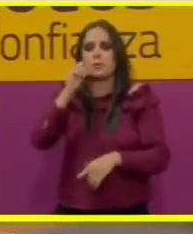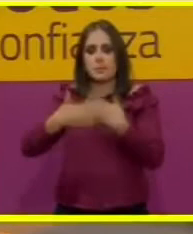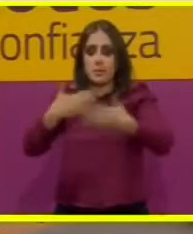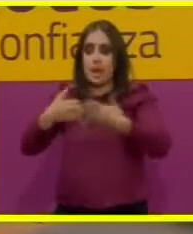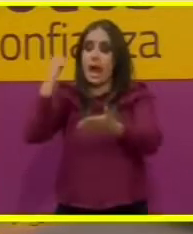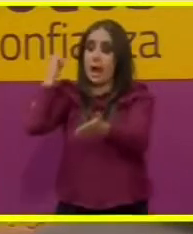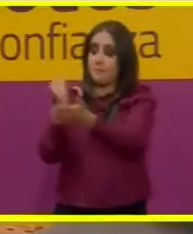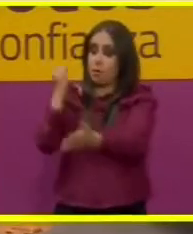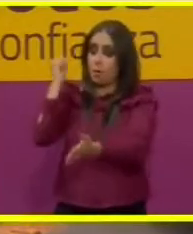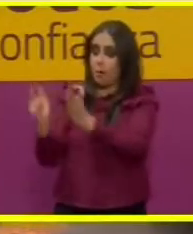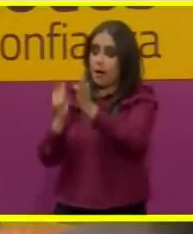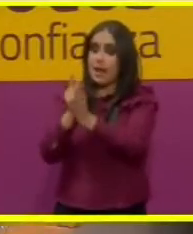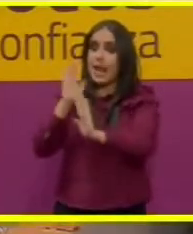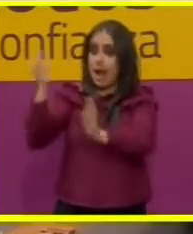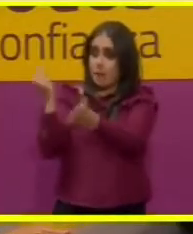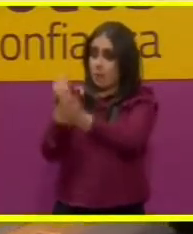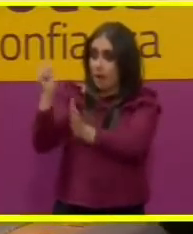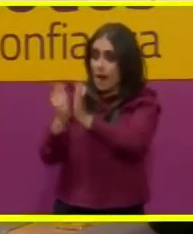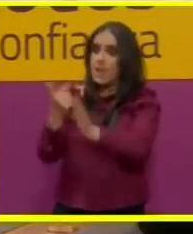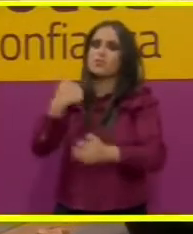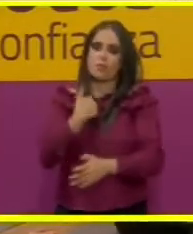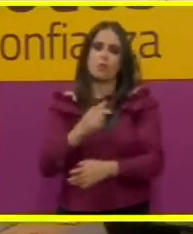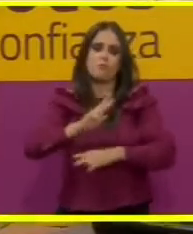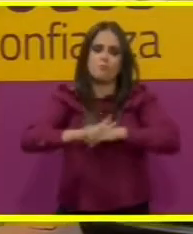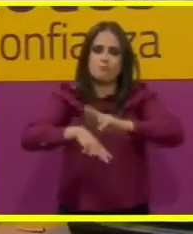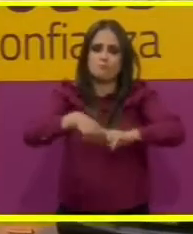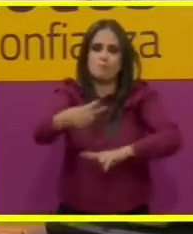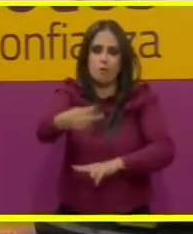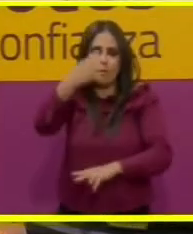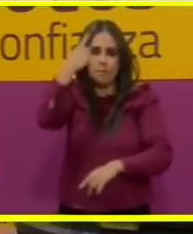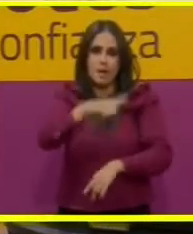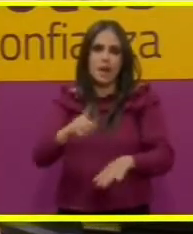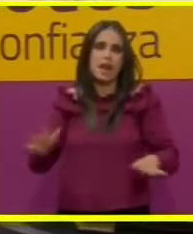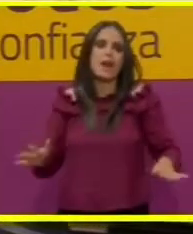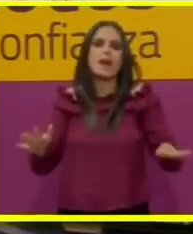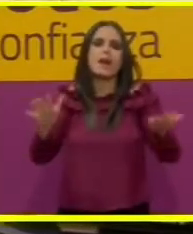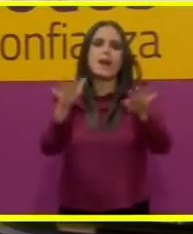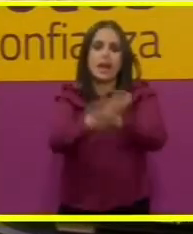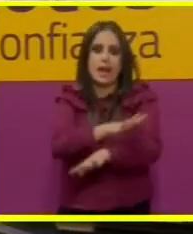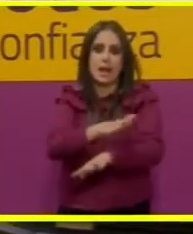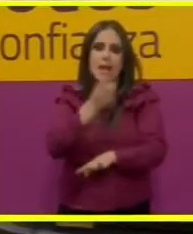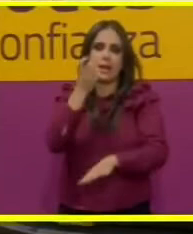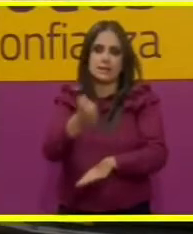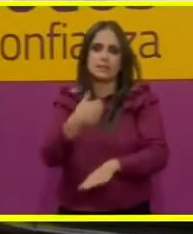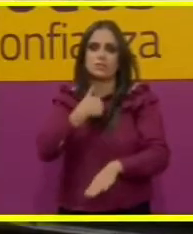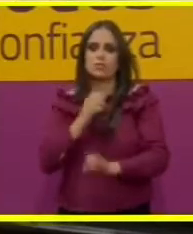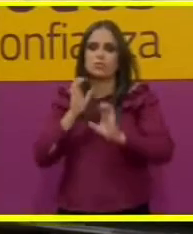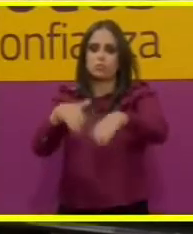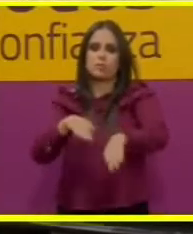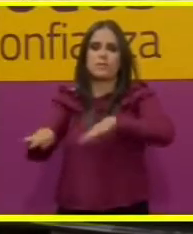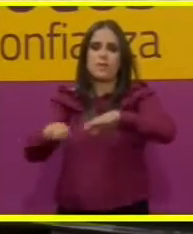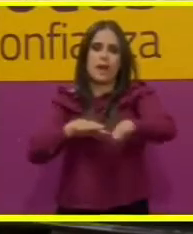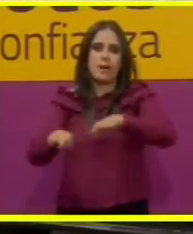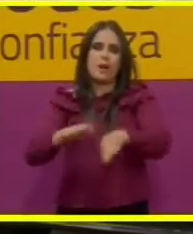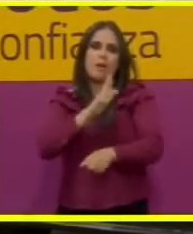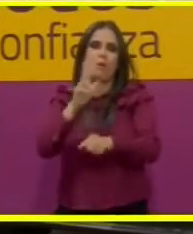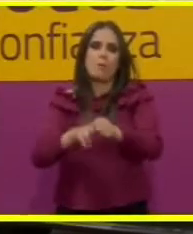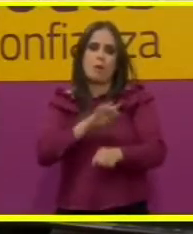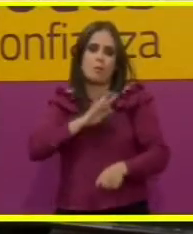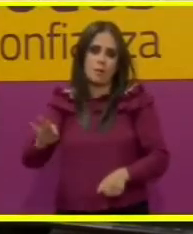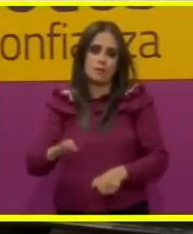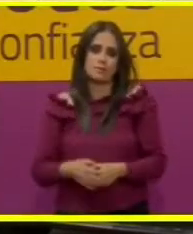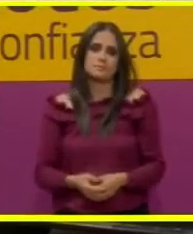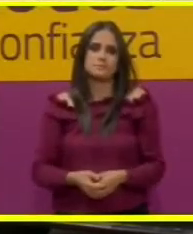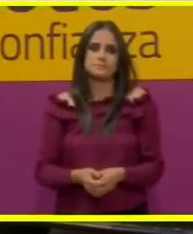apruebe, y si se aprueba, perfecto, ya entonces voy a poder acceder a un empleo normal. La